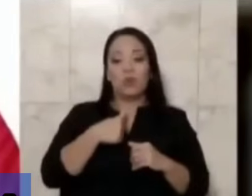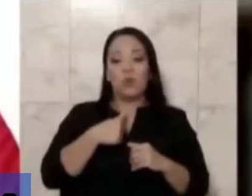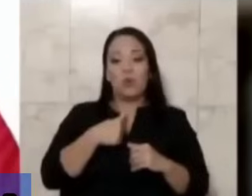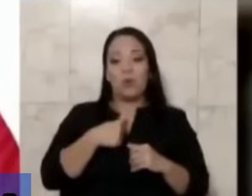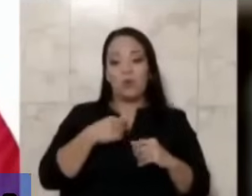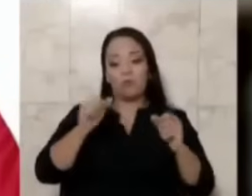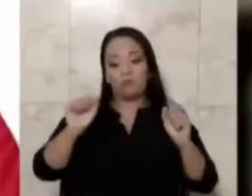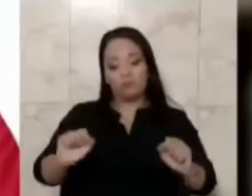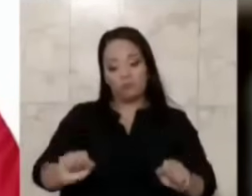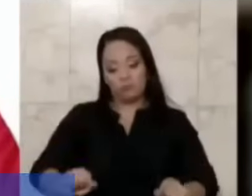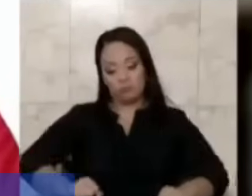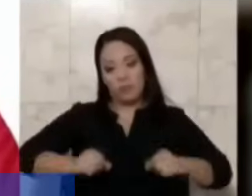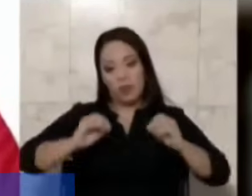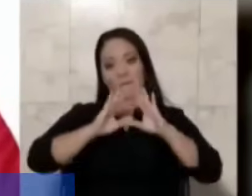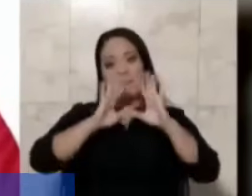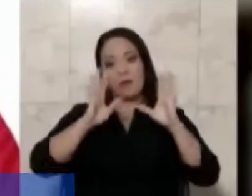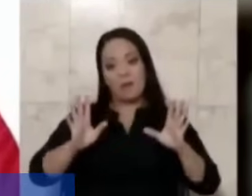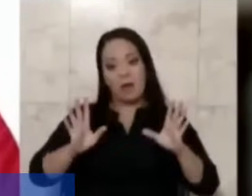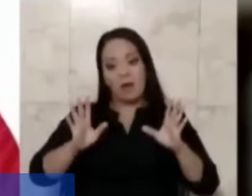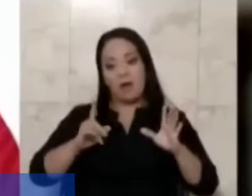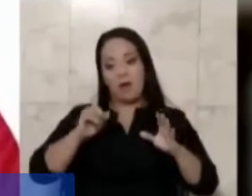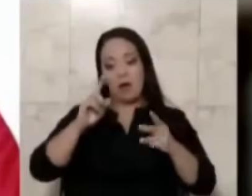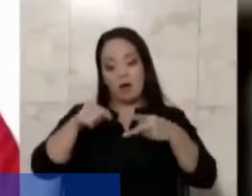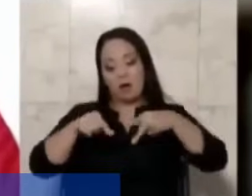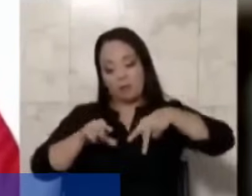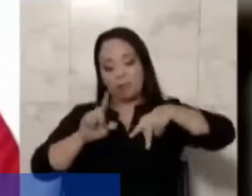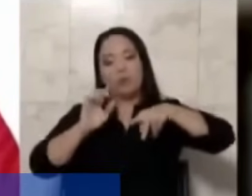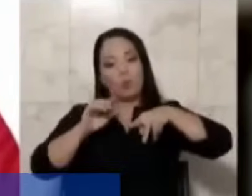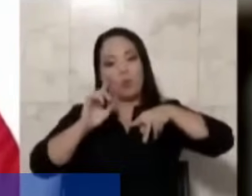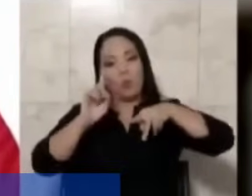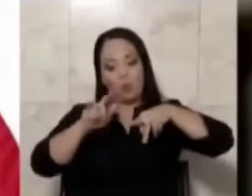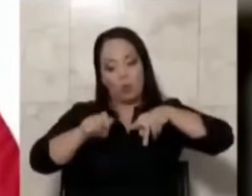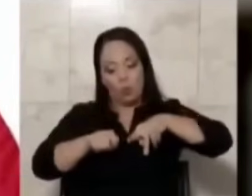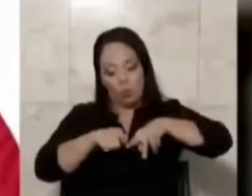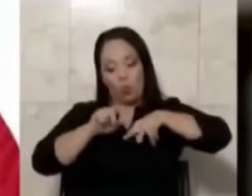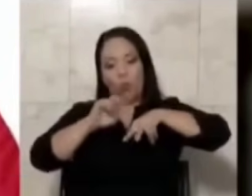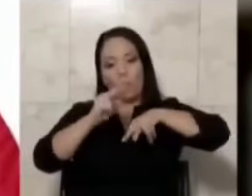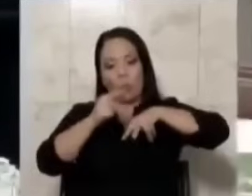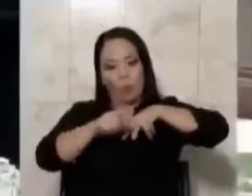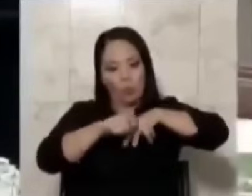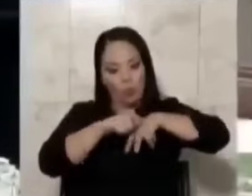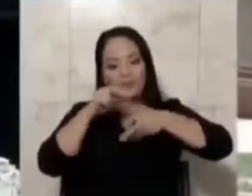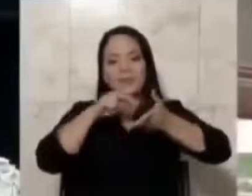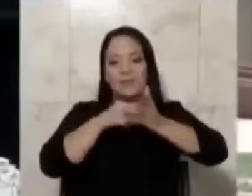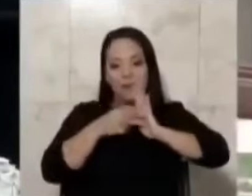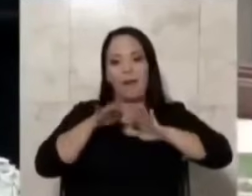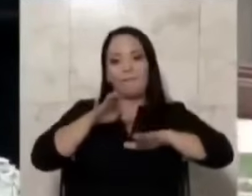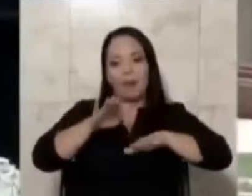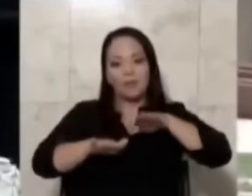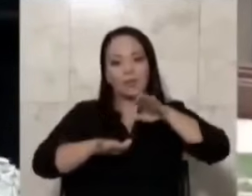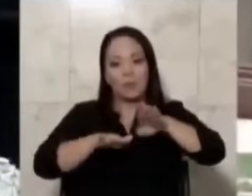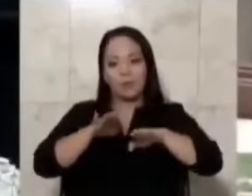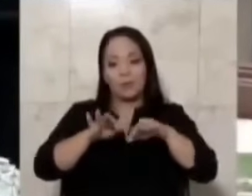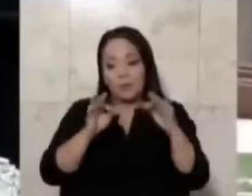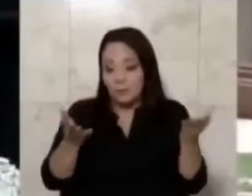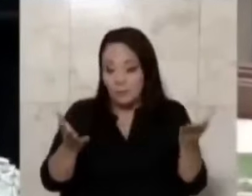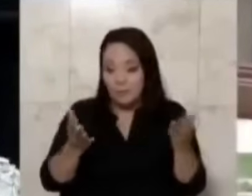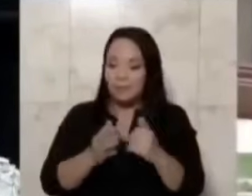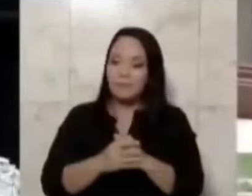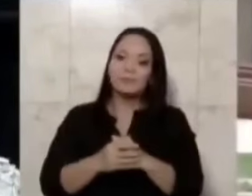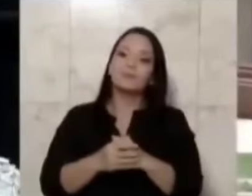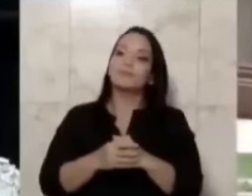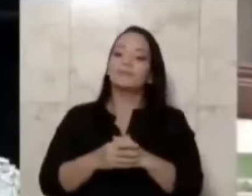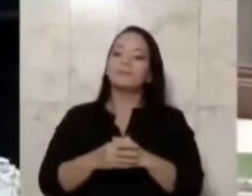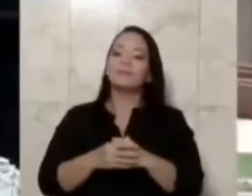¿verdad? 2 se cae y se puede golpear. Entonces estamos esperando eso. Pero muy bien, señor ministro. Perdón. Sí,